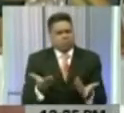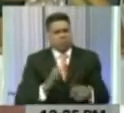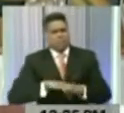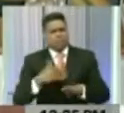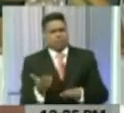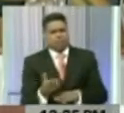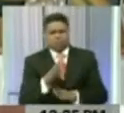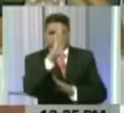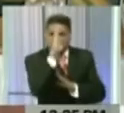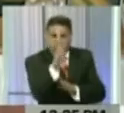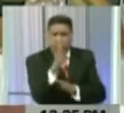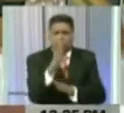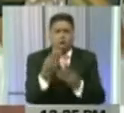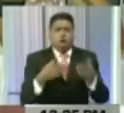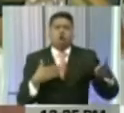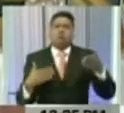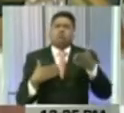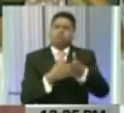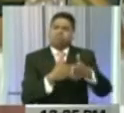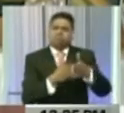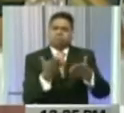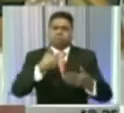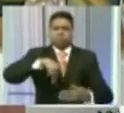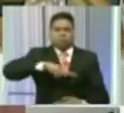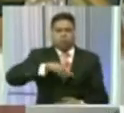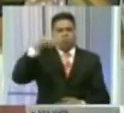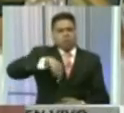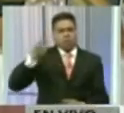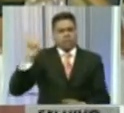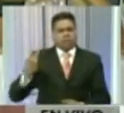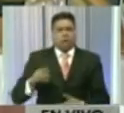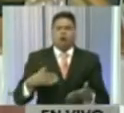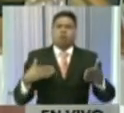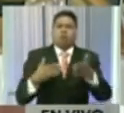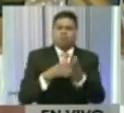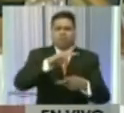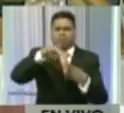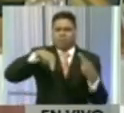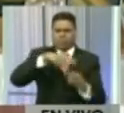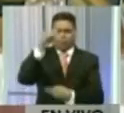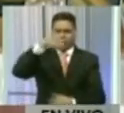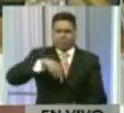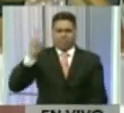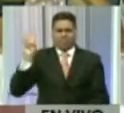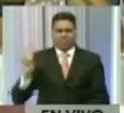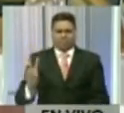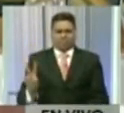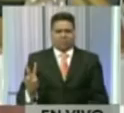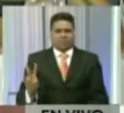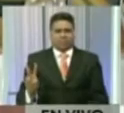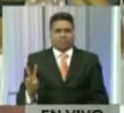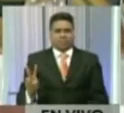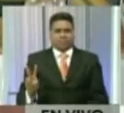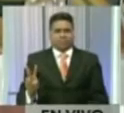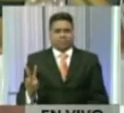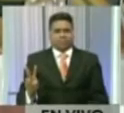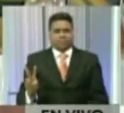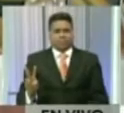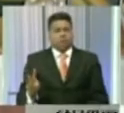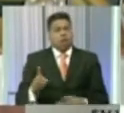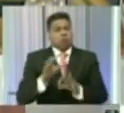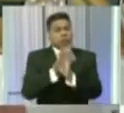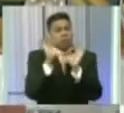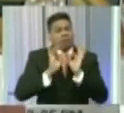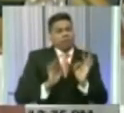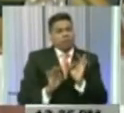es direccionado contra nosotros, contra la revolución. ¿Ah? Y es una manera de golpear la